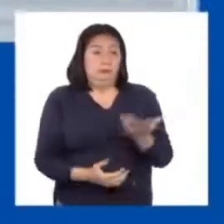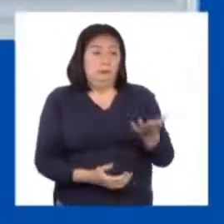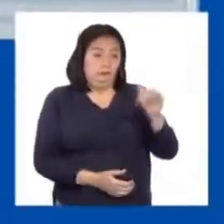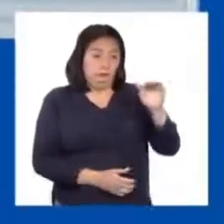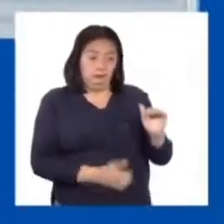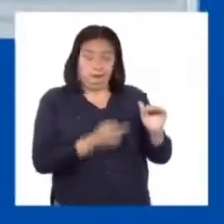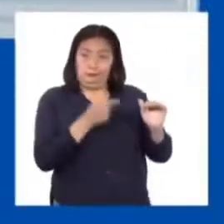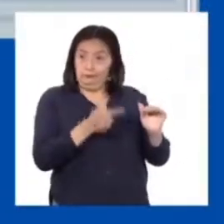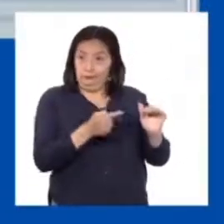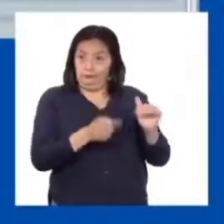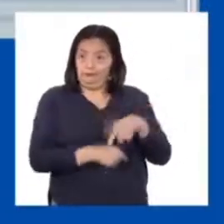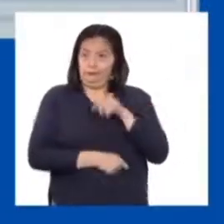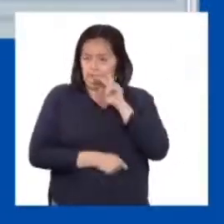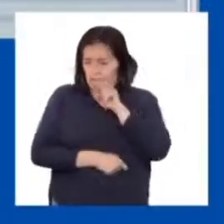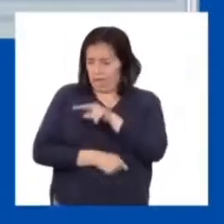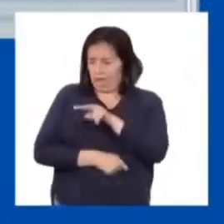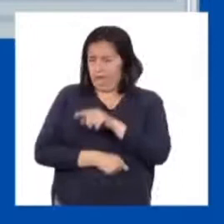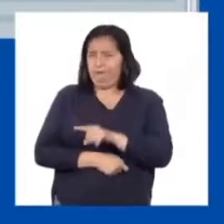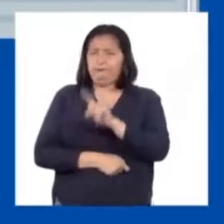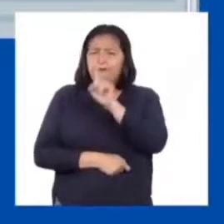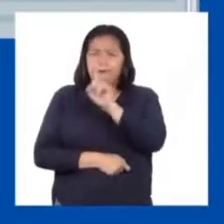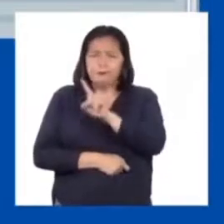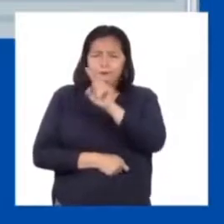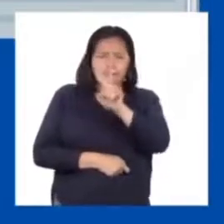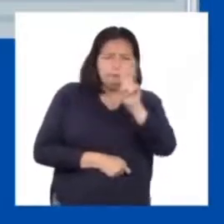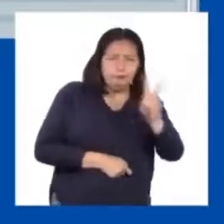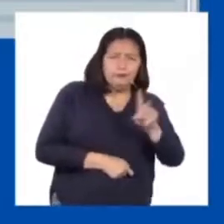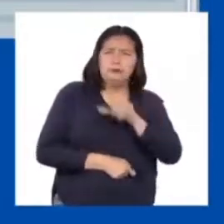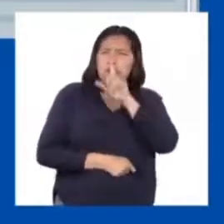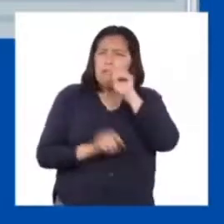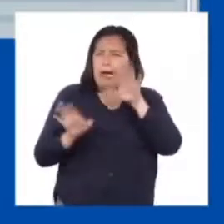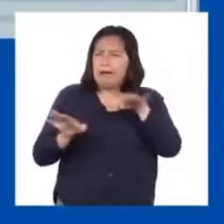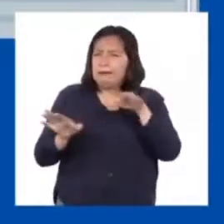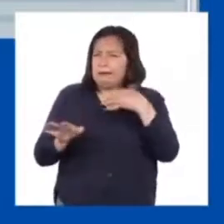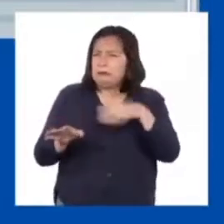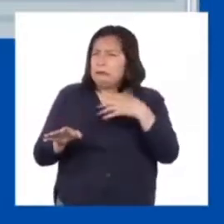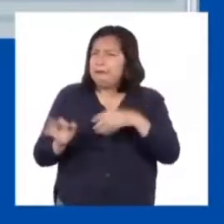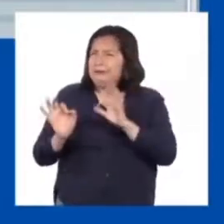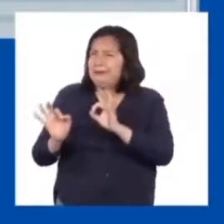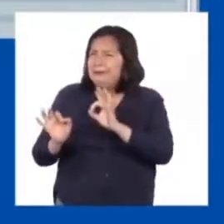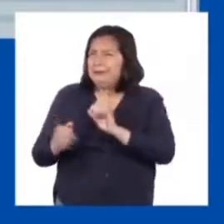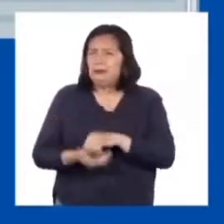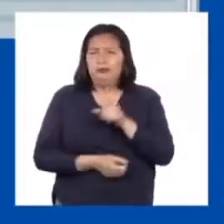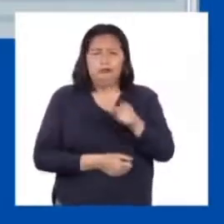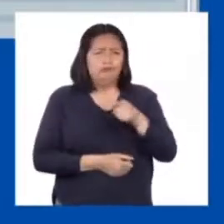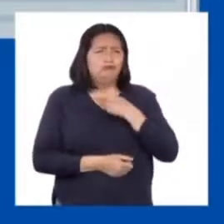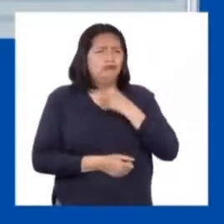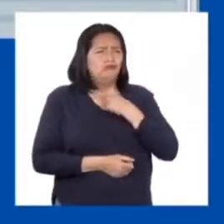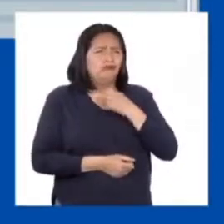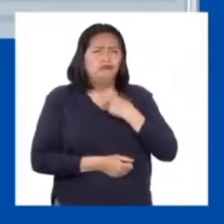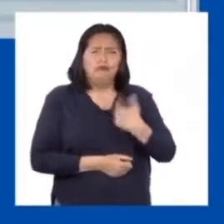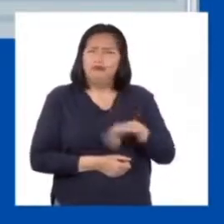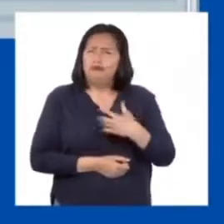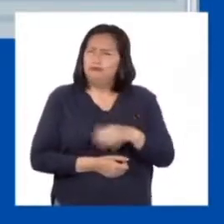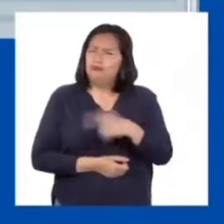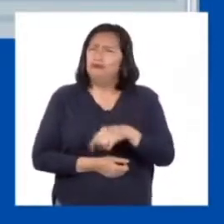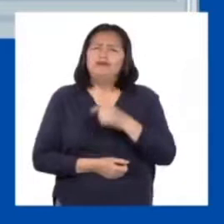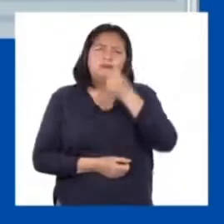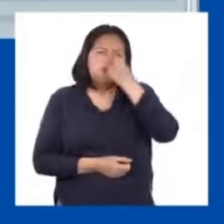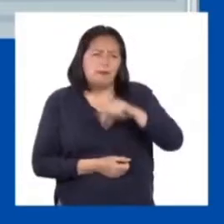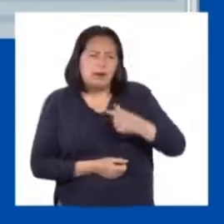Antonio observa que son 122 especies de aves amenazadas. A él le encanta conocer sobre la